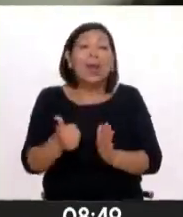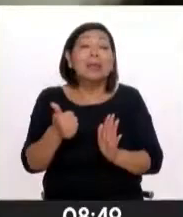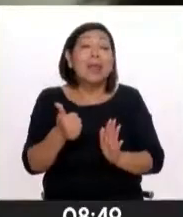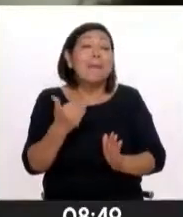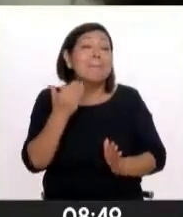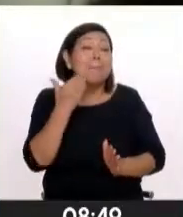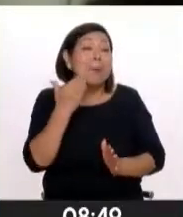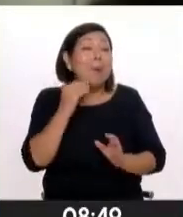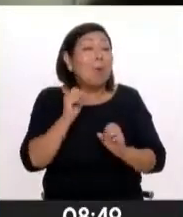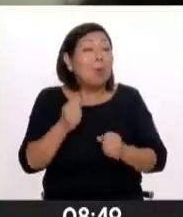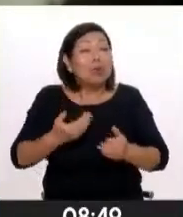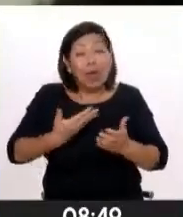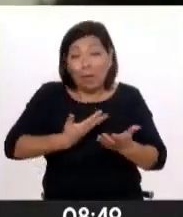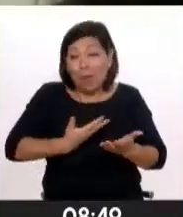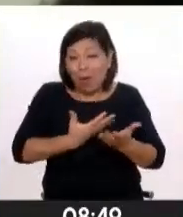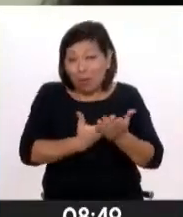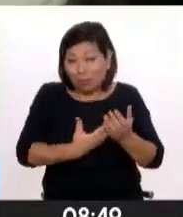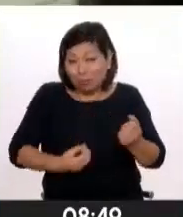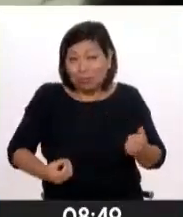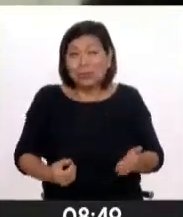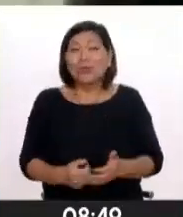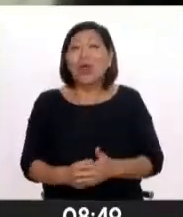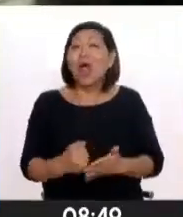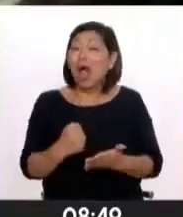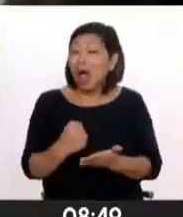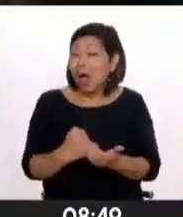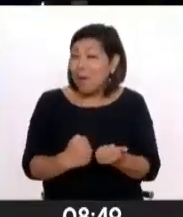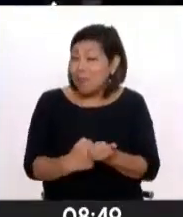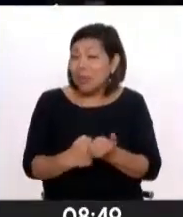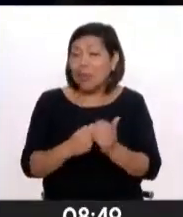madres las que pudieron dar a luz en condiciones de calidad,